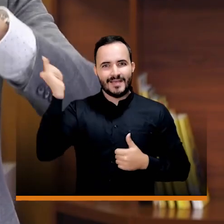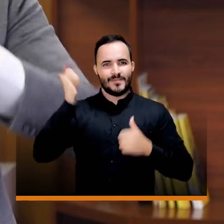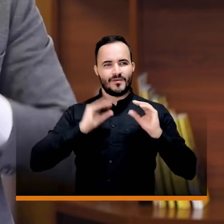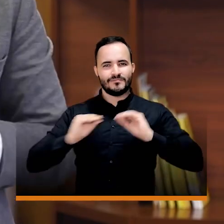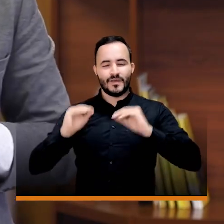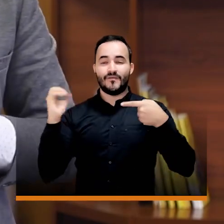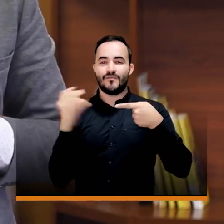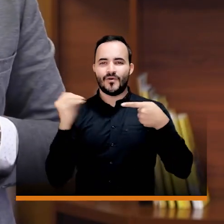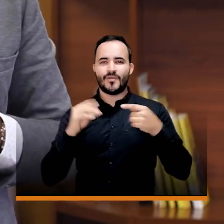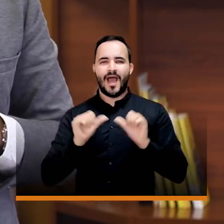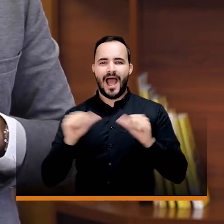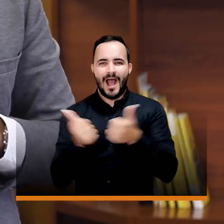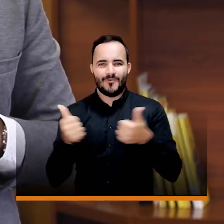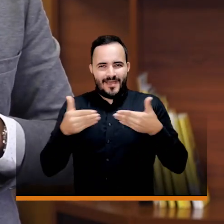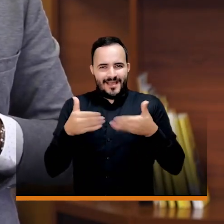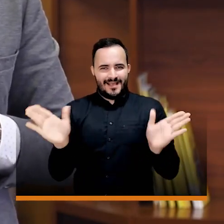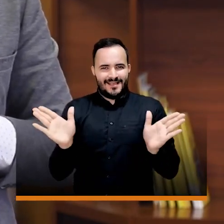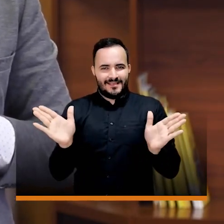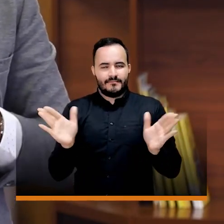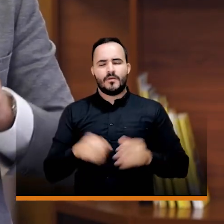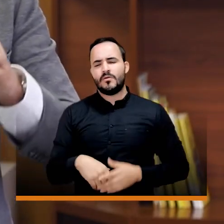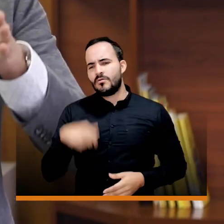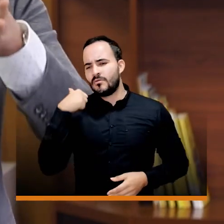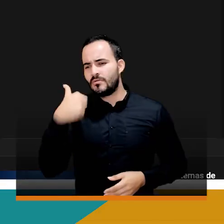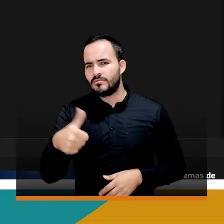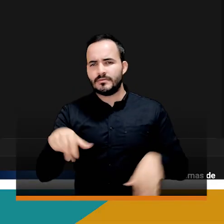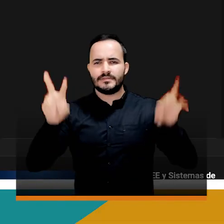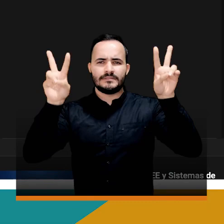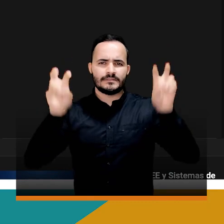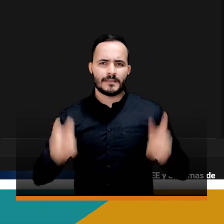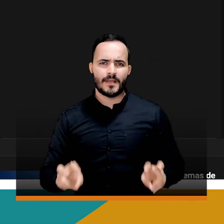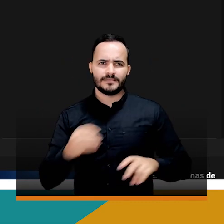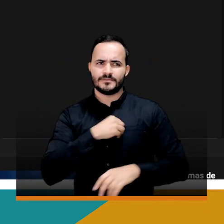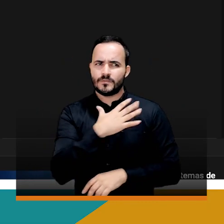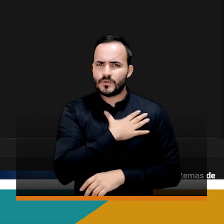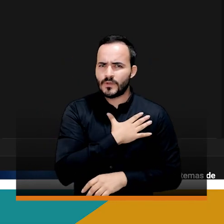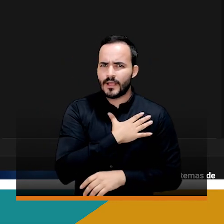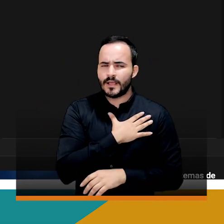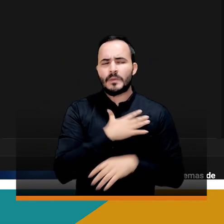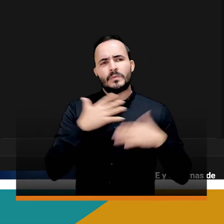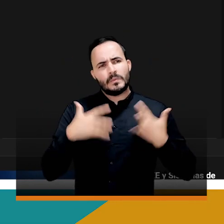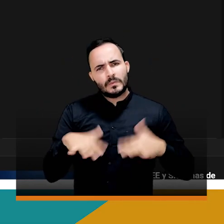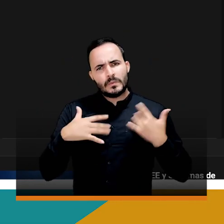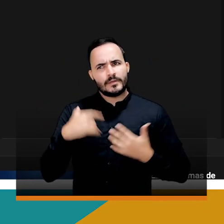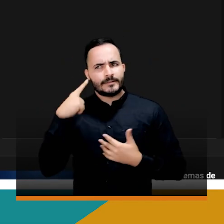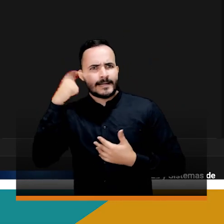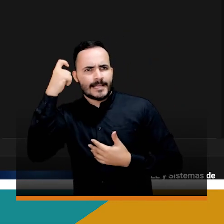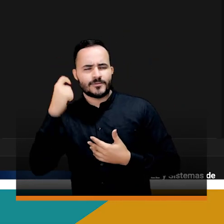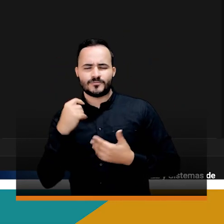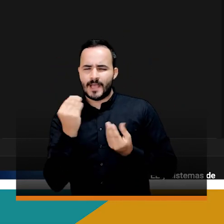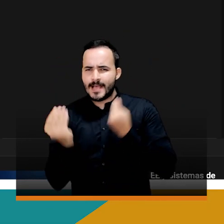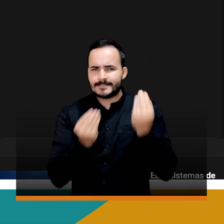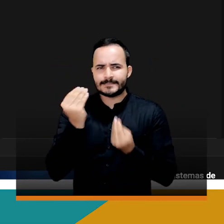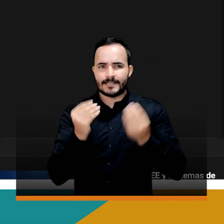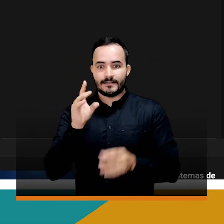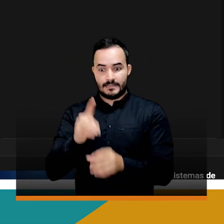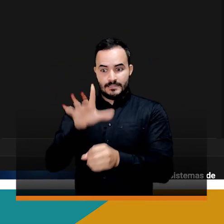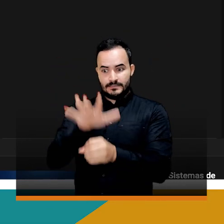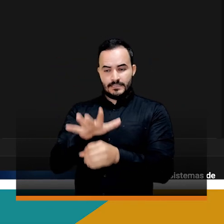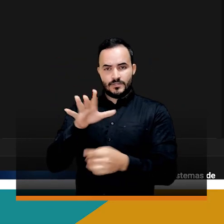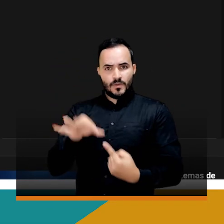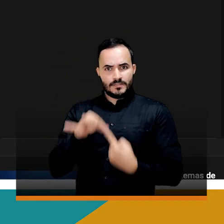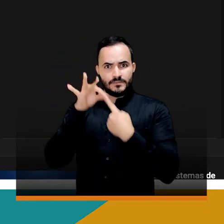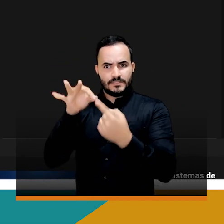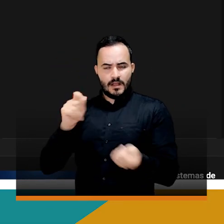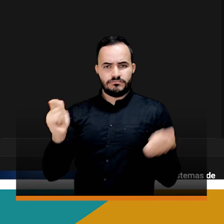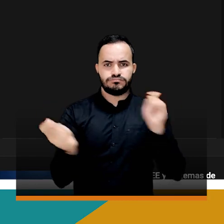muy valioso con el foro de aula abierta. Oportunidades y riesgos de convertir a Medellín en